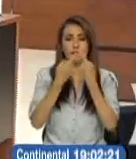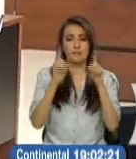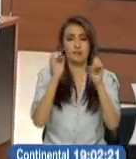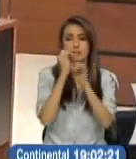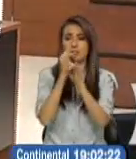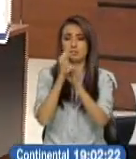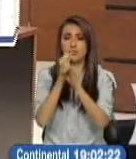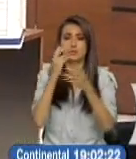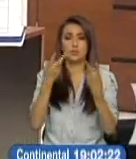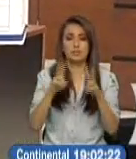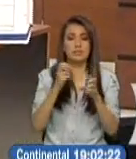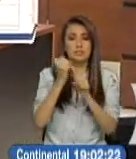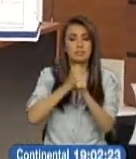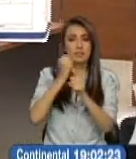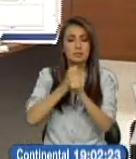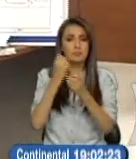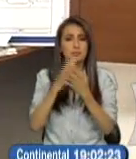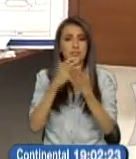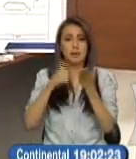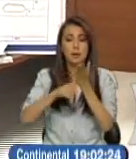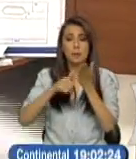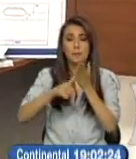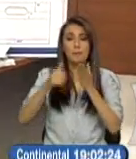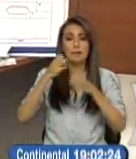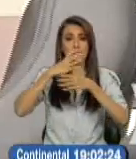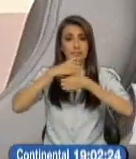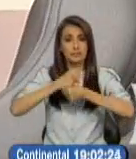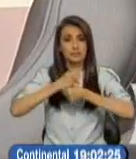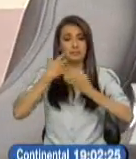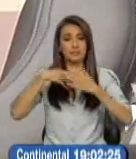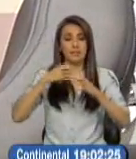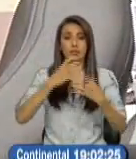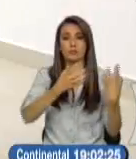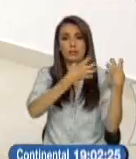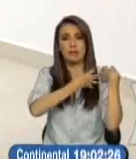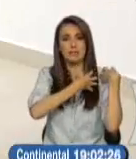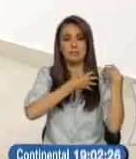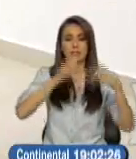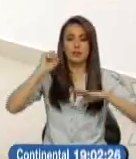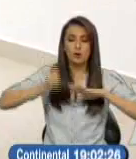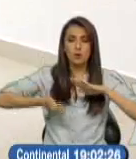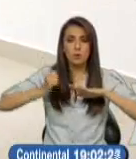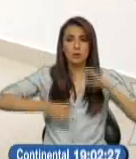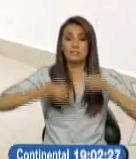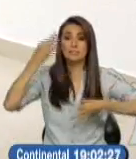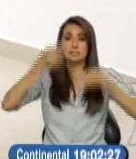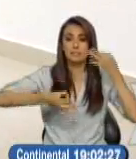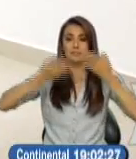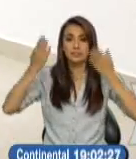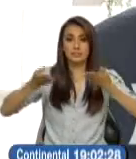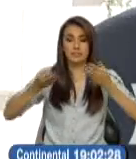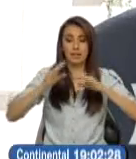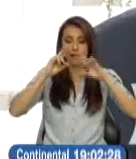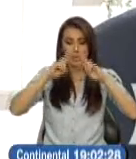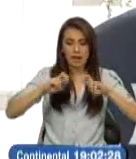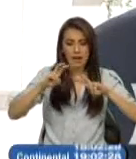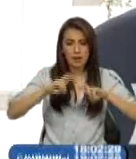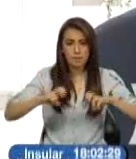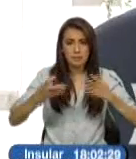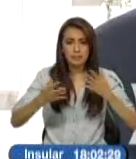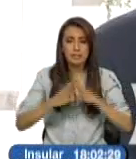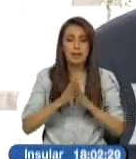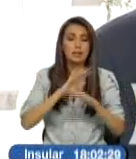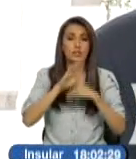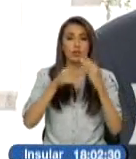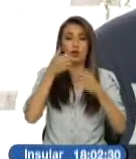instituciones. Además, se ha coordinado con el Ministerio del Interior para garantizar la seguridad de jueces y fiscales encargados de investigar estos casos de corrupción. Garantizaremos también